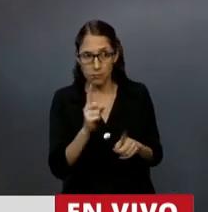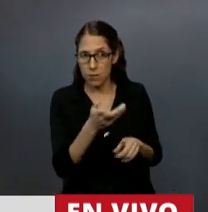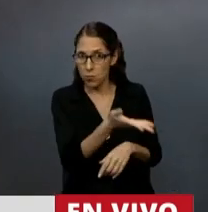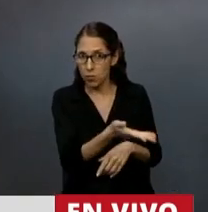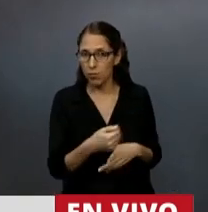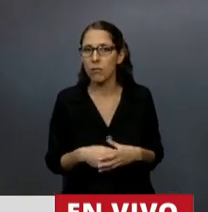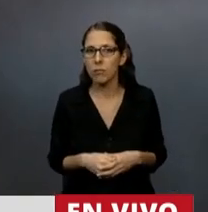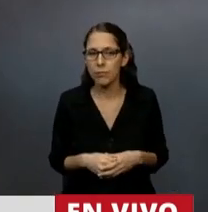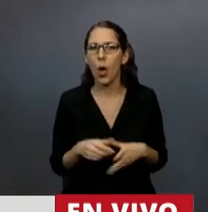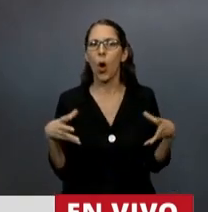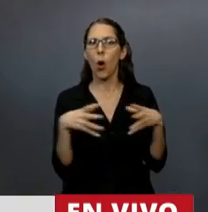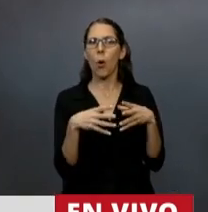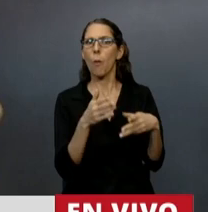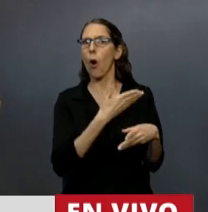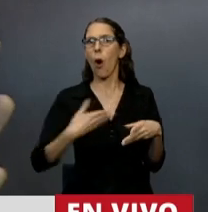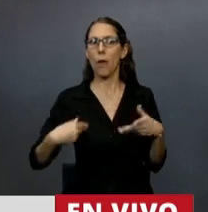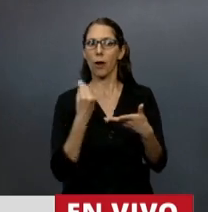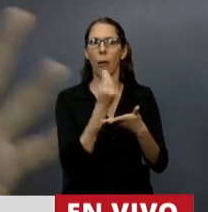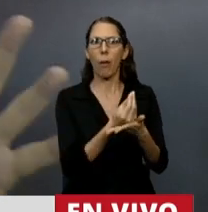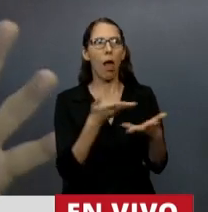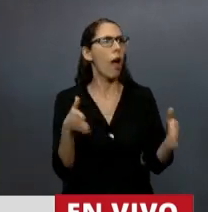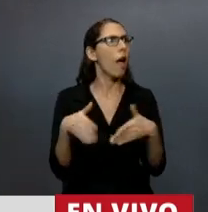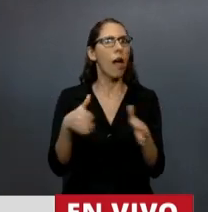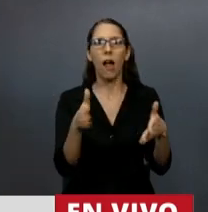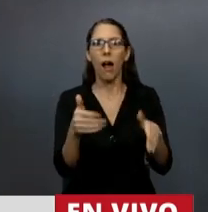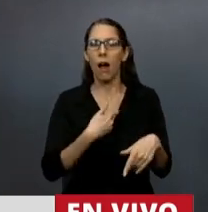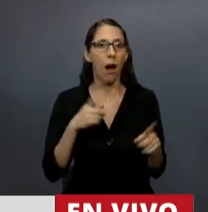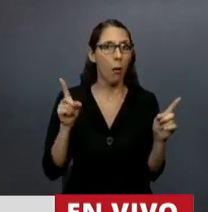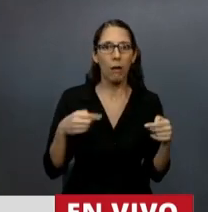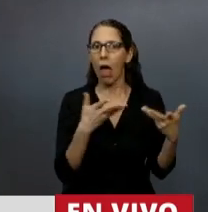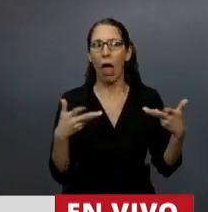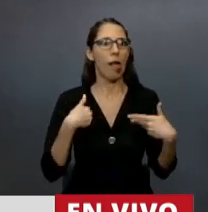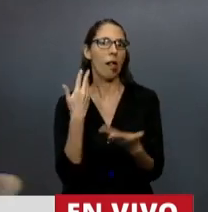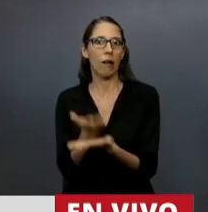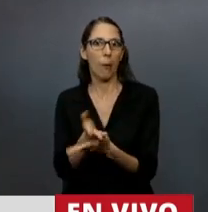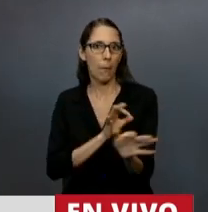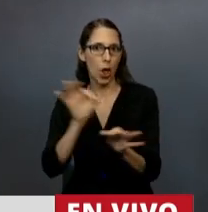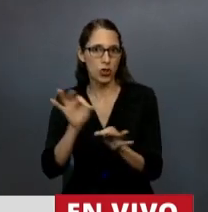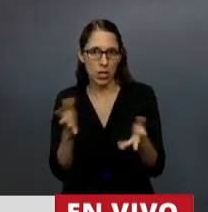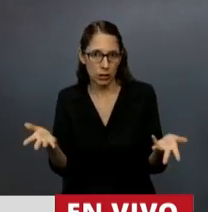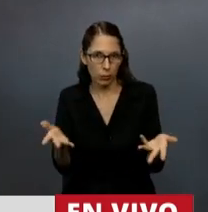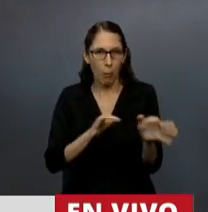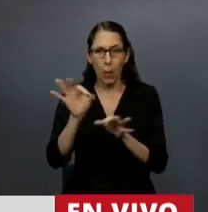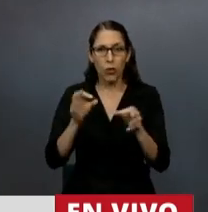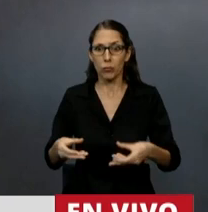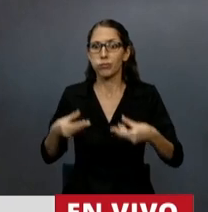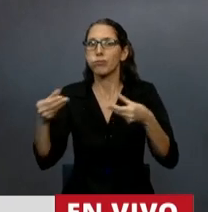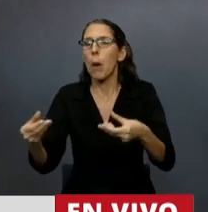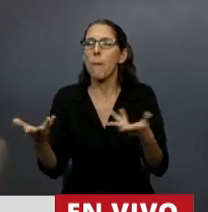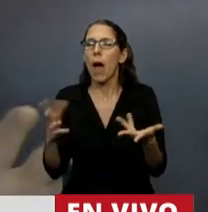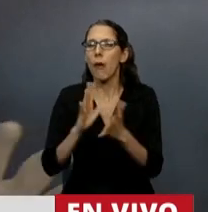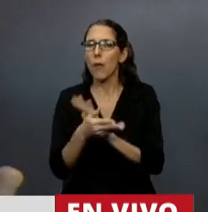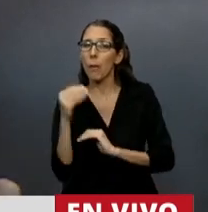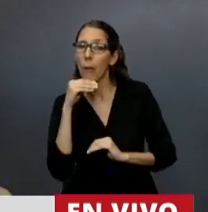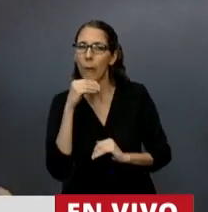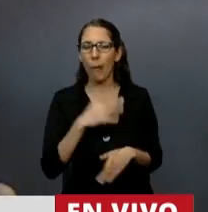de un oficialismo sin rumbo. Este proyecto lo único que pretende es tapar absolutamente el enorme ajuste que están haciendo. Esto